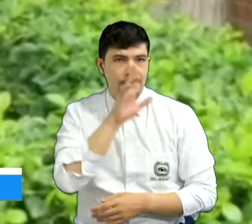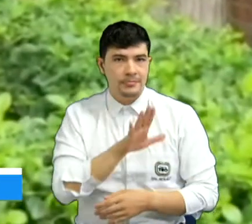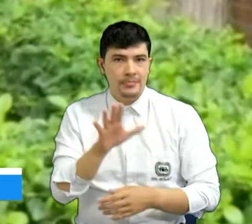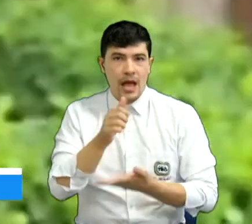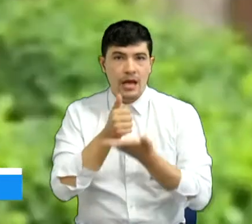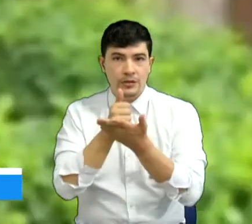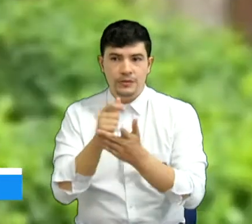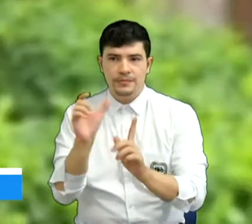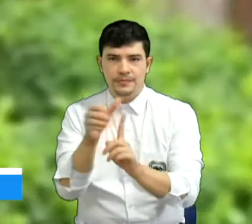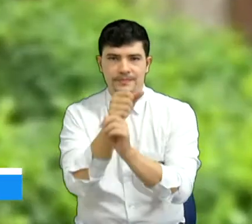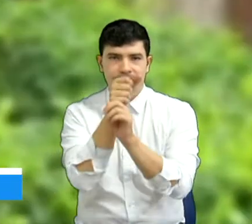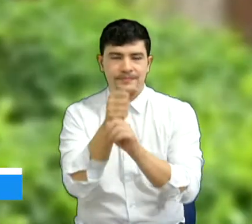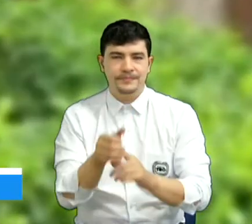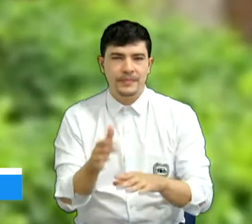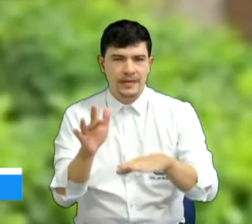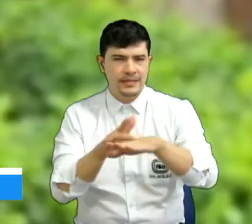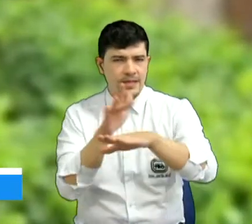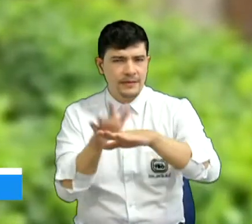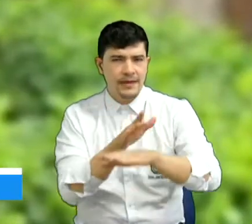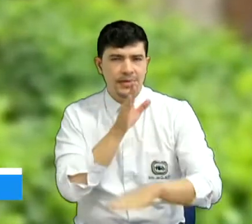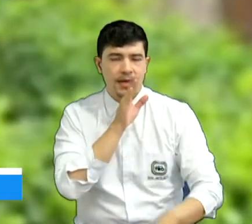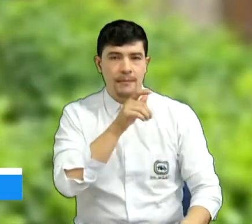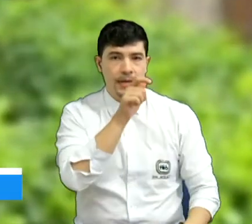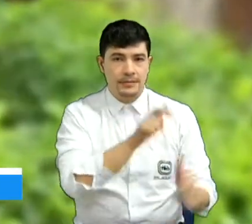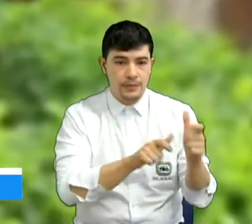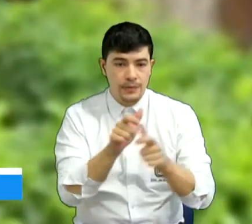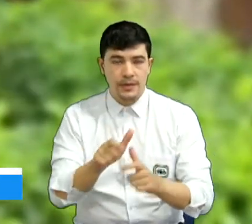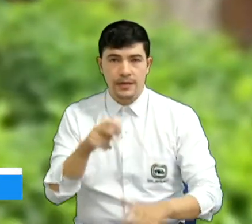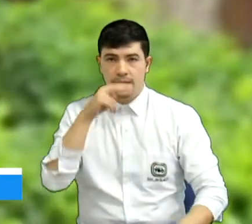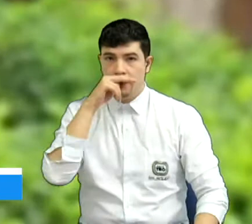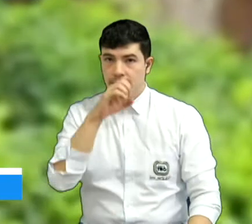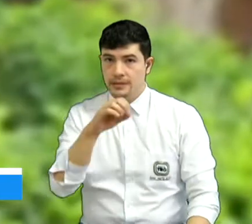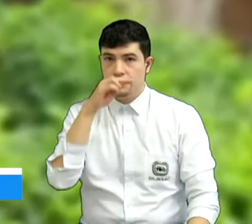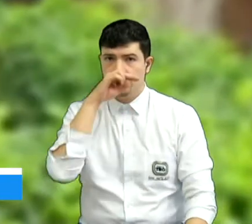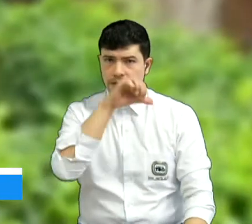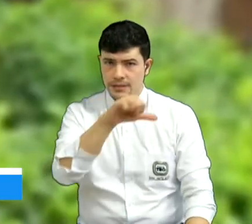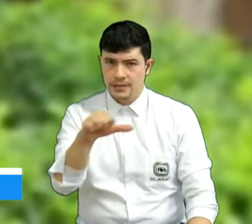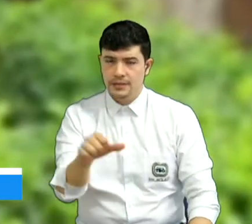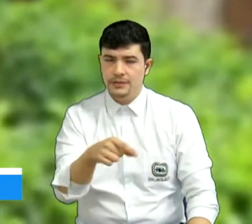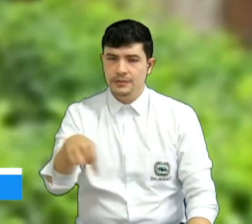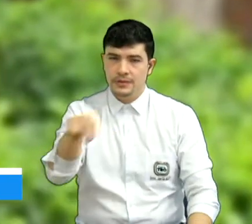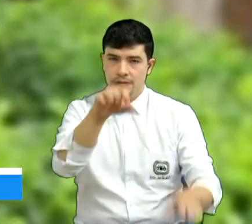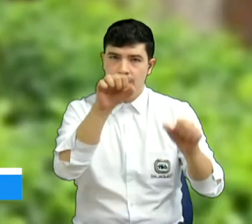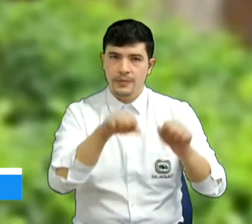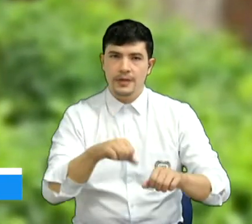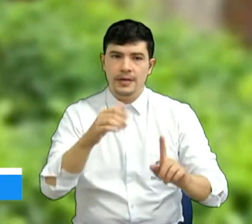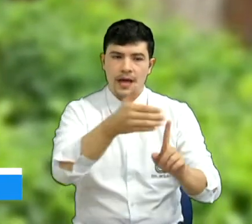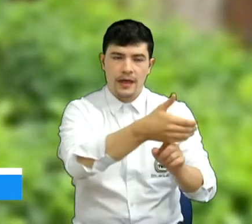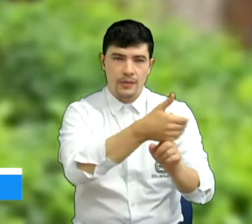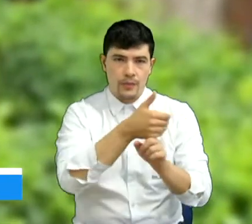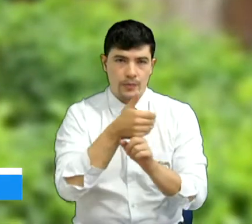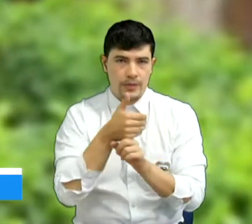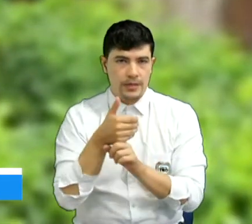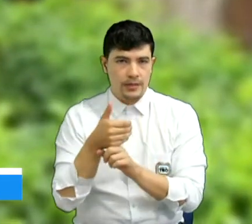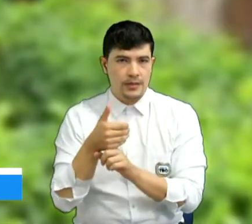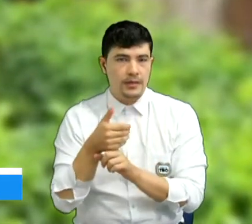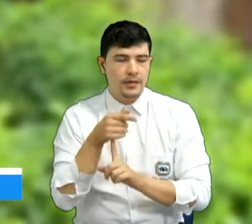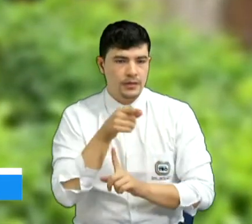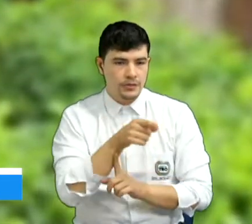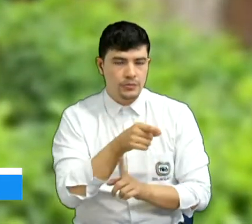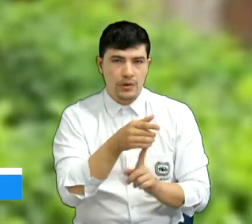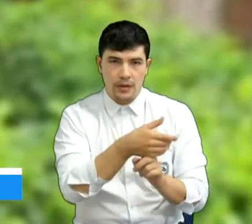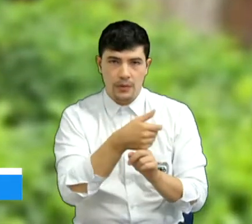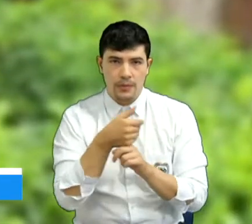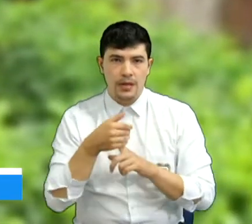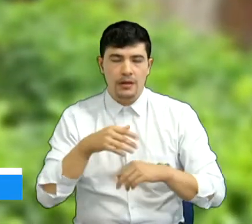incentivar a las personas, a los niños, a que busquemos la forma de adoptar una mascota, un canino, un felino, que